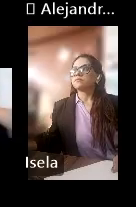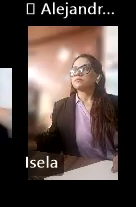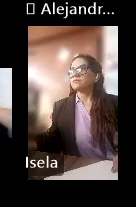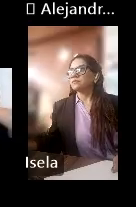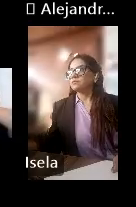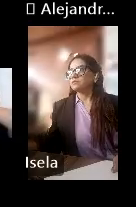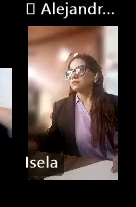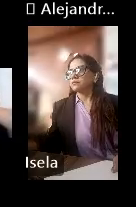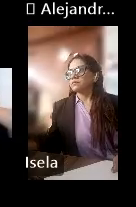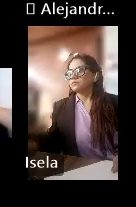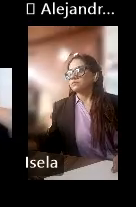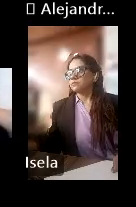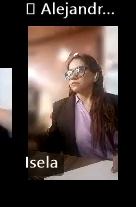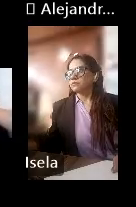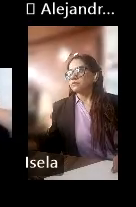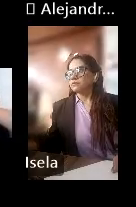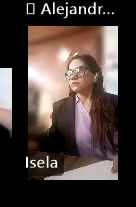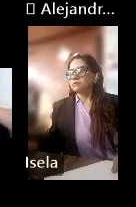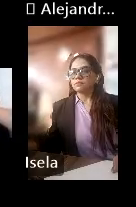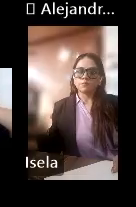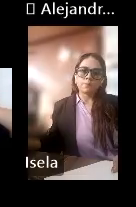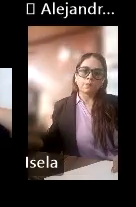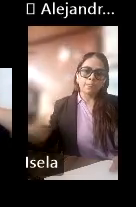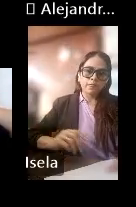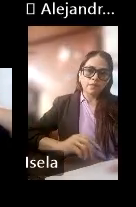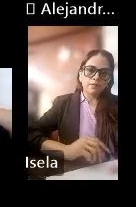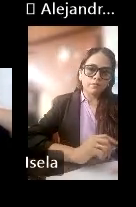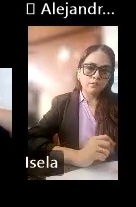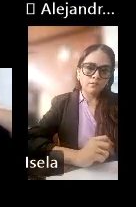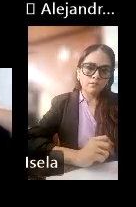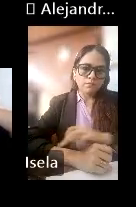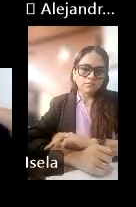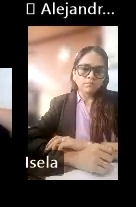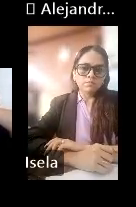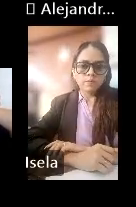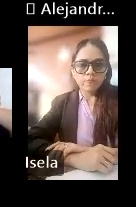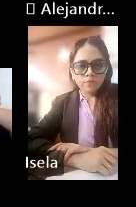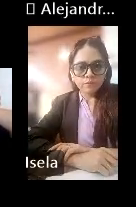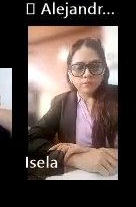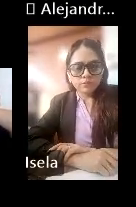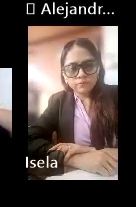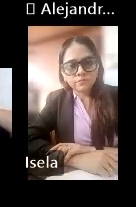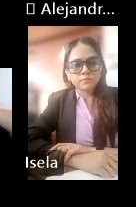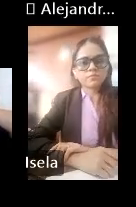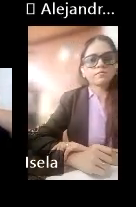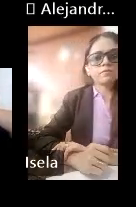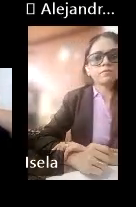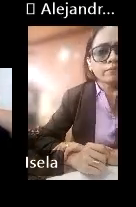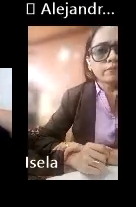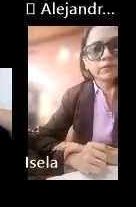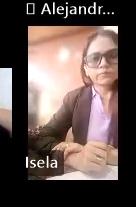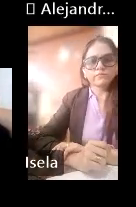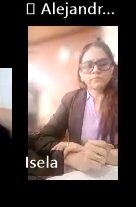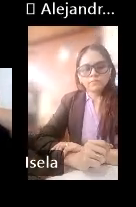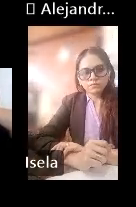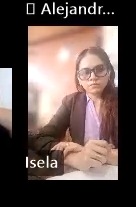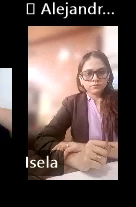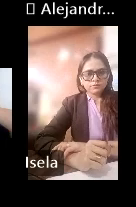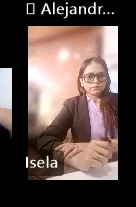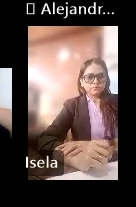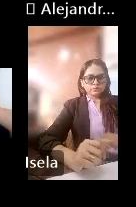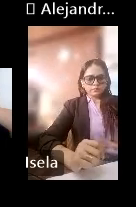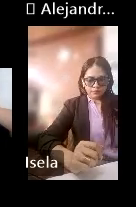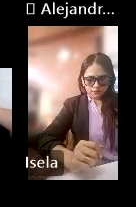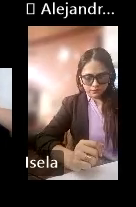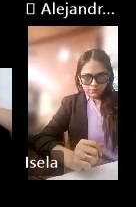gatos? Y yo llego y le cuento, mi gato falleció, estoy súper triste, es que me siento sola porque era mi compañía, es que